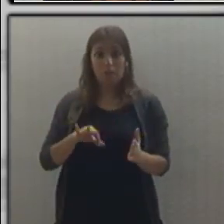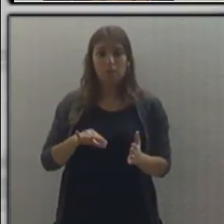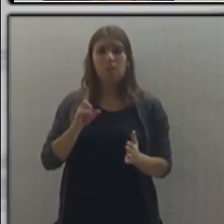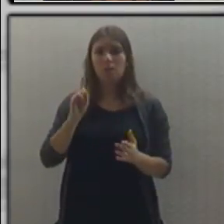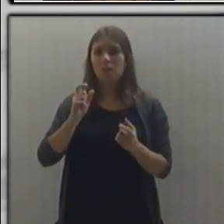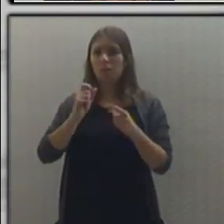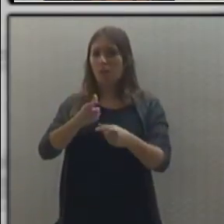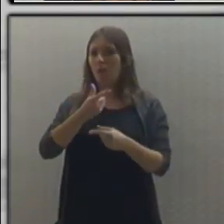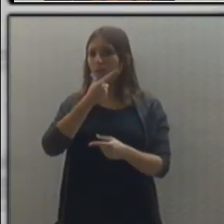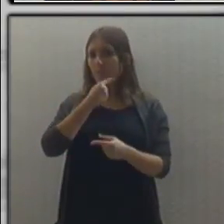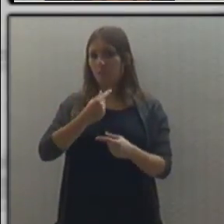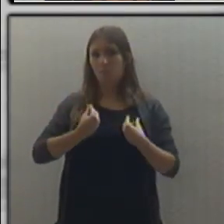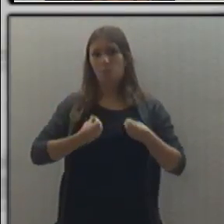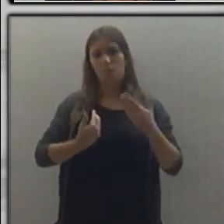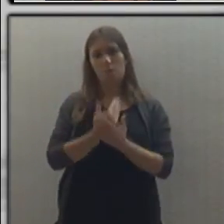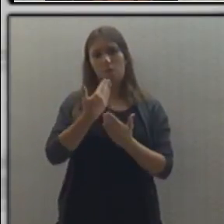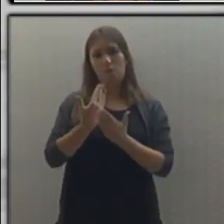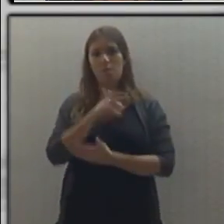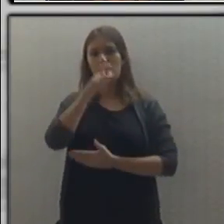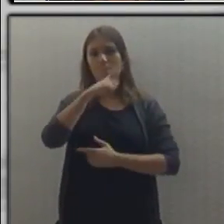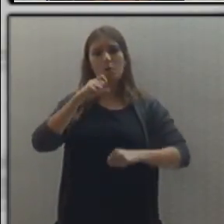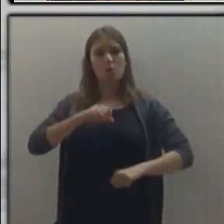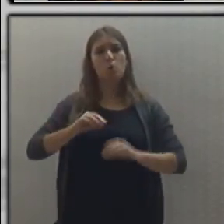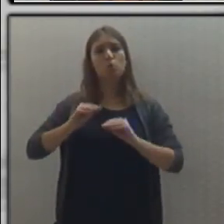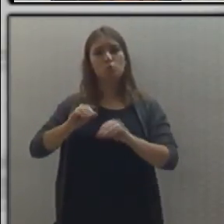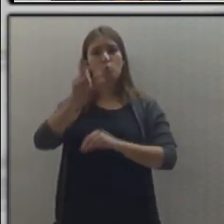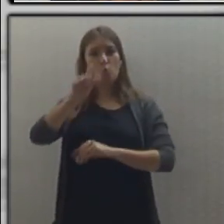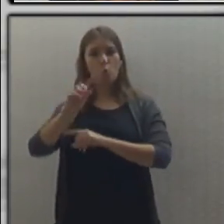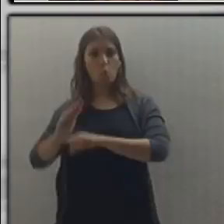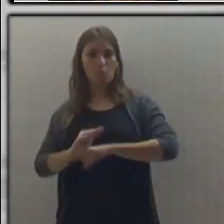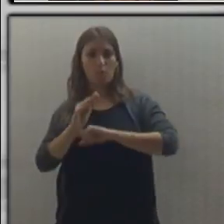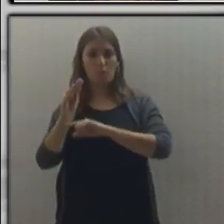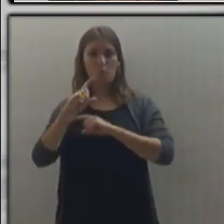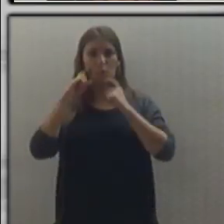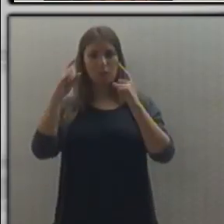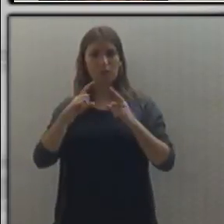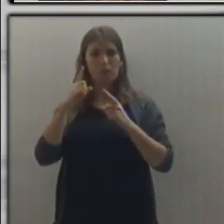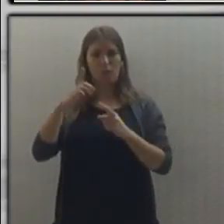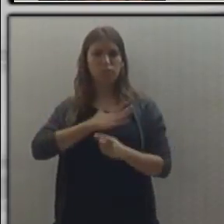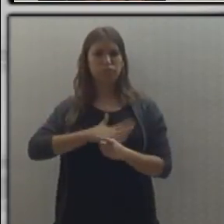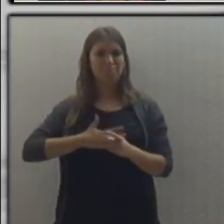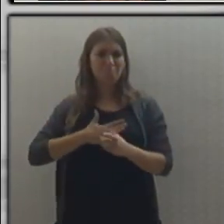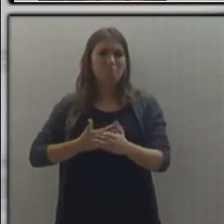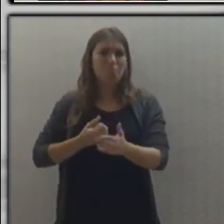facilitando la vida cotidiana de las personas mayores y sus cuidadores, con el máximo nivel de confort.